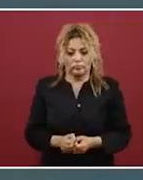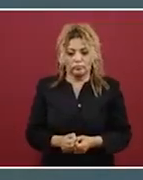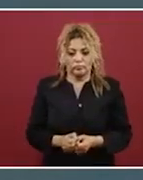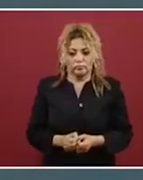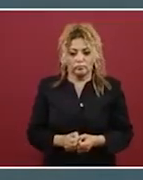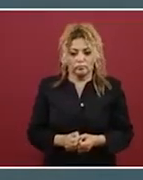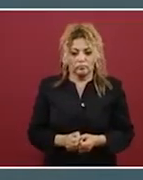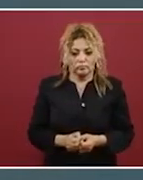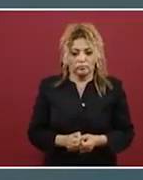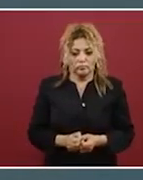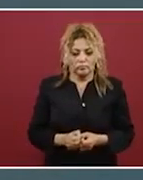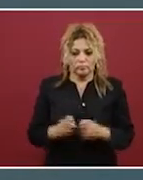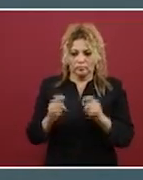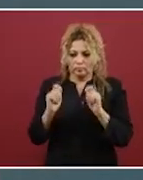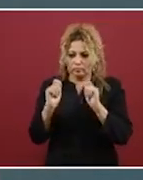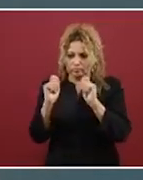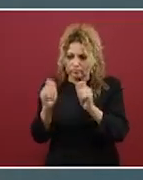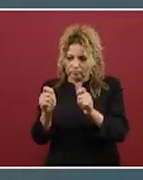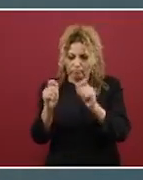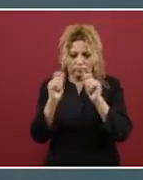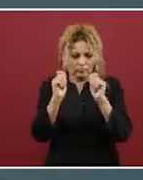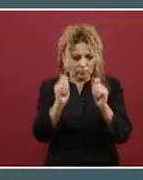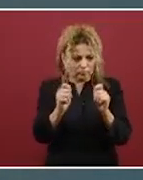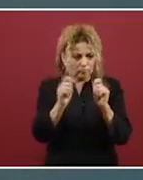se están otorgando becas